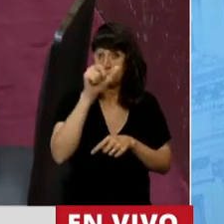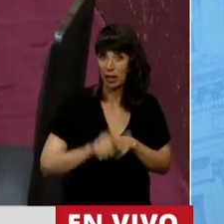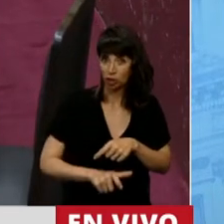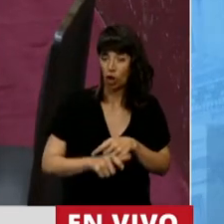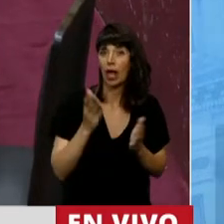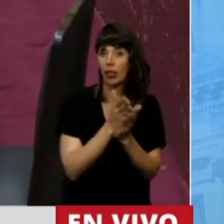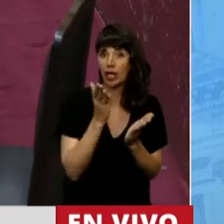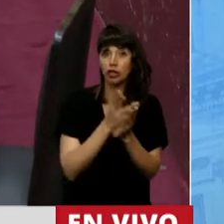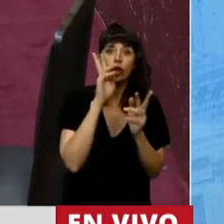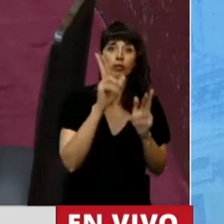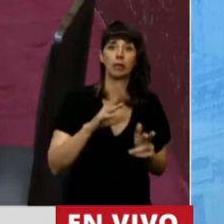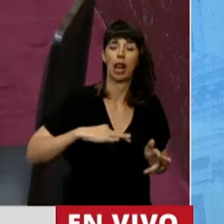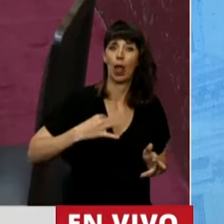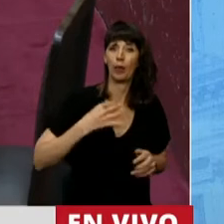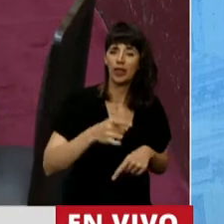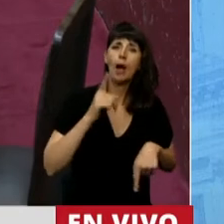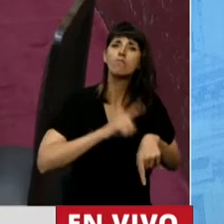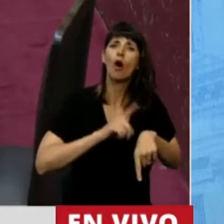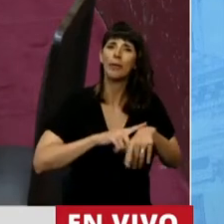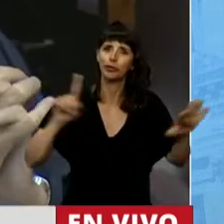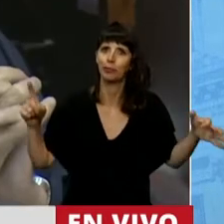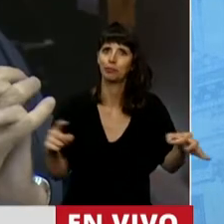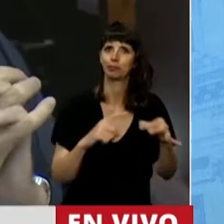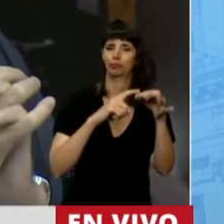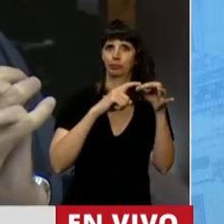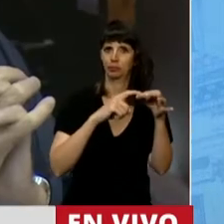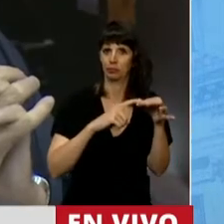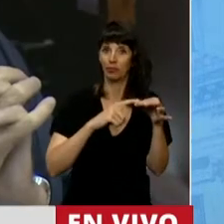se respete su vida desde el momento de la concepción.